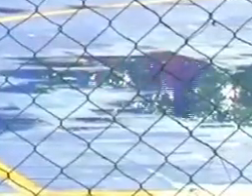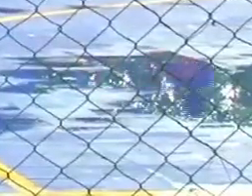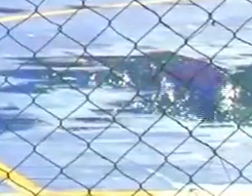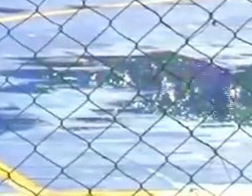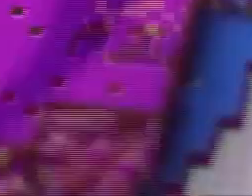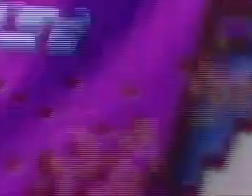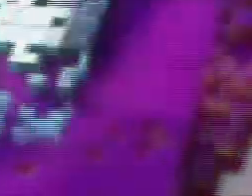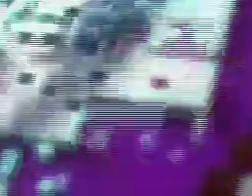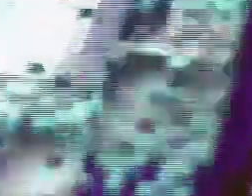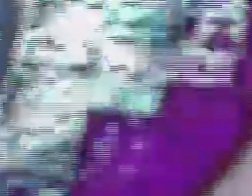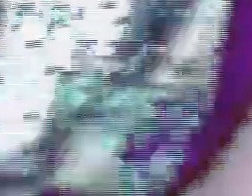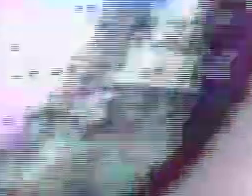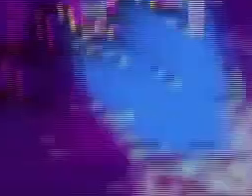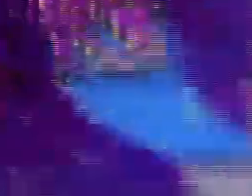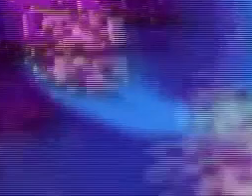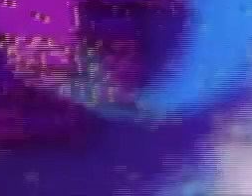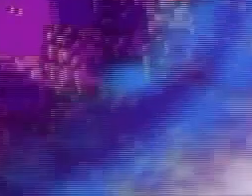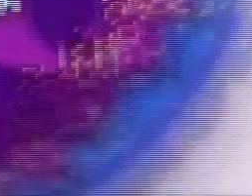¡Gracias!